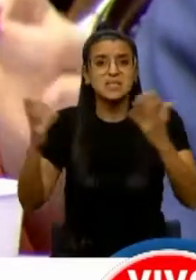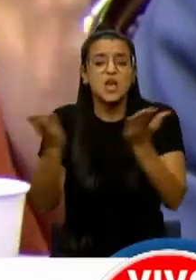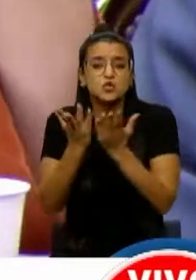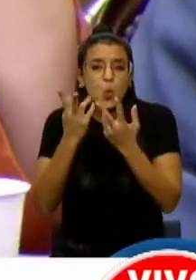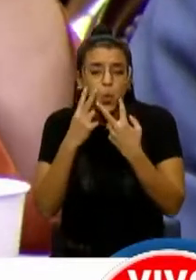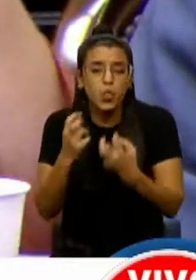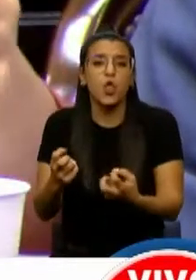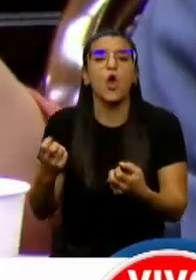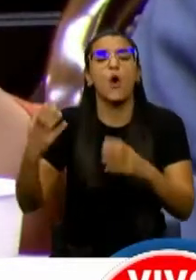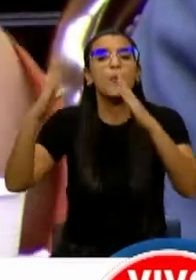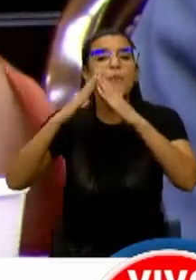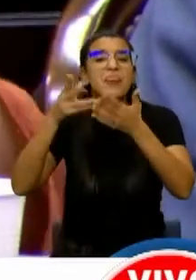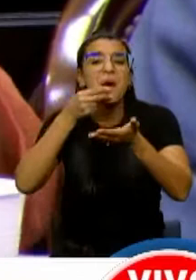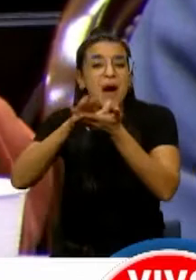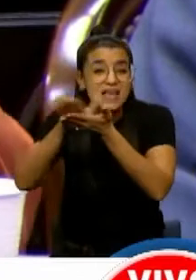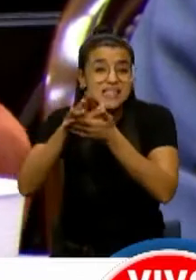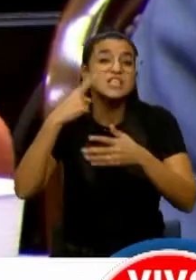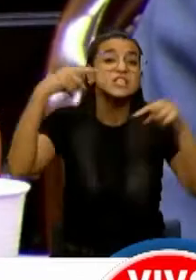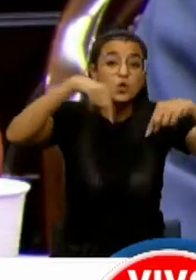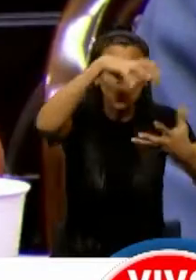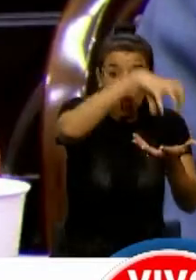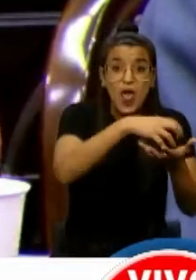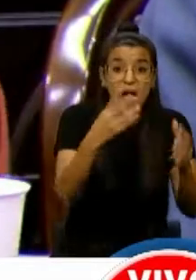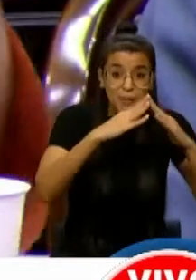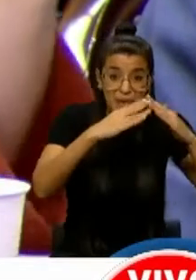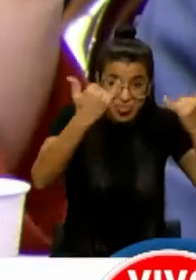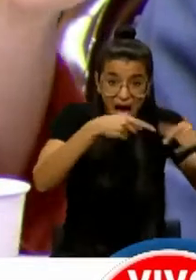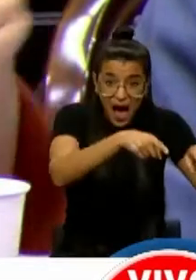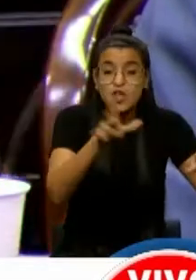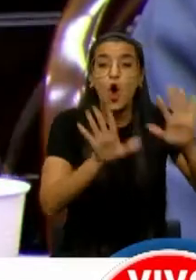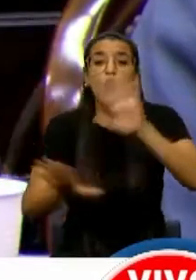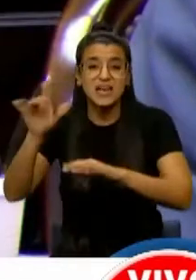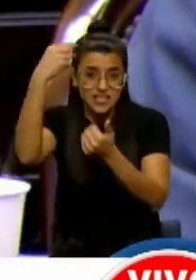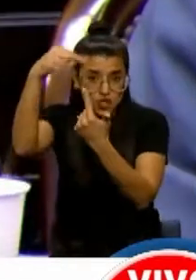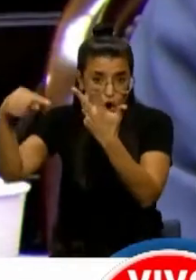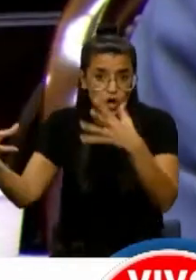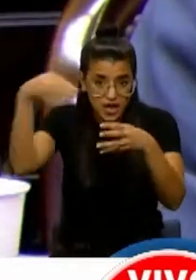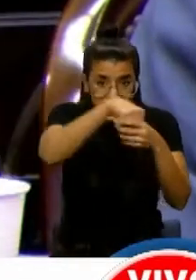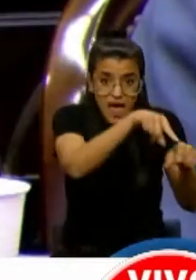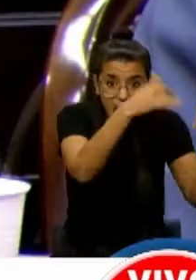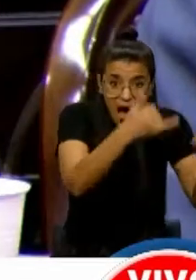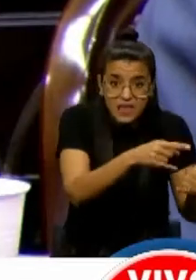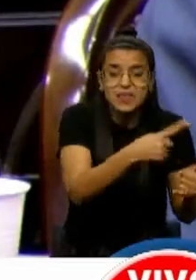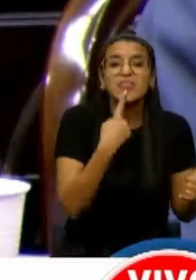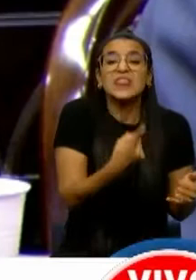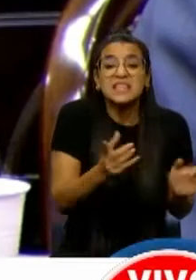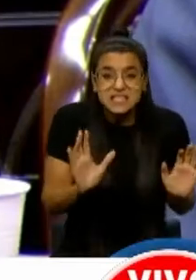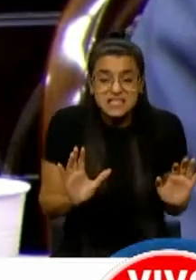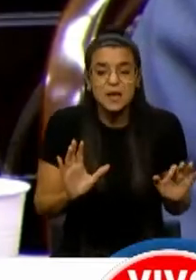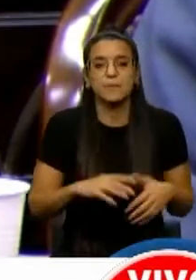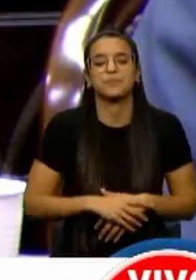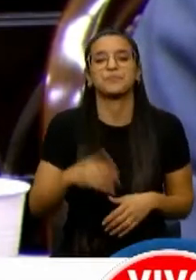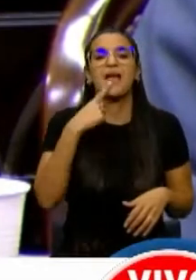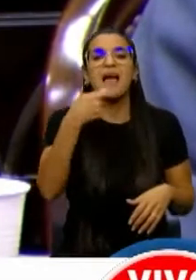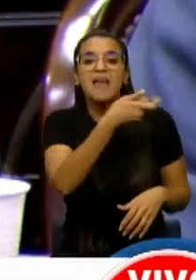viviendas vacías, donde está el Instituto de la Vivienda y varias organizaciones de la sociedad civil, que dice que